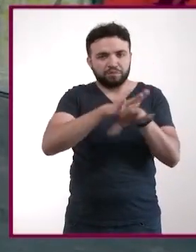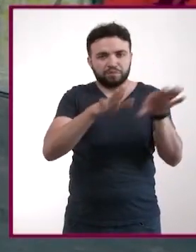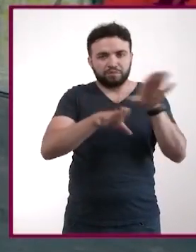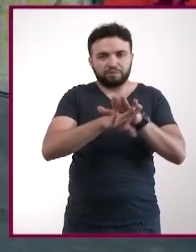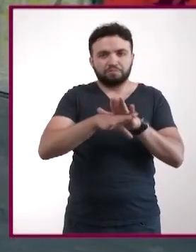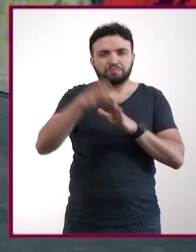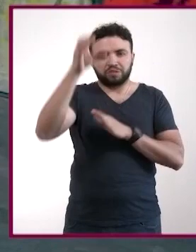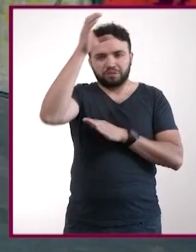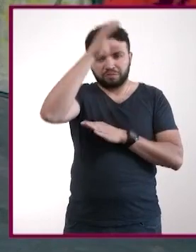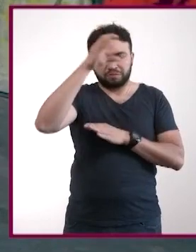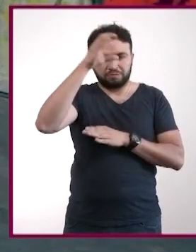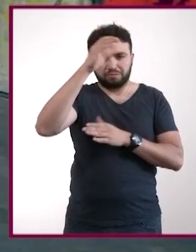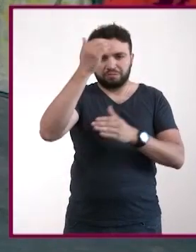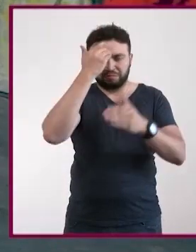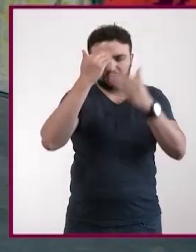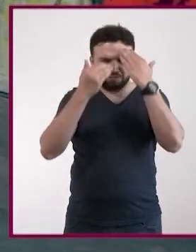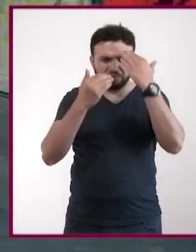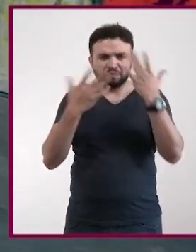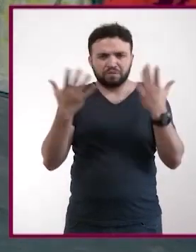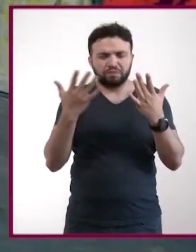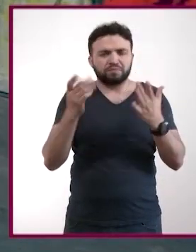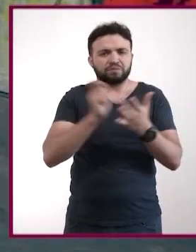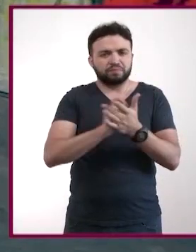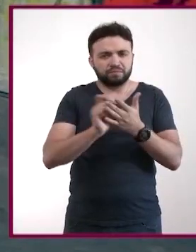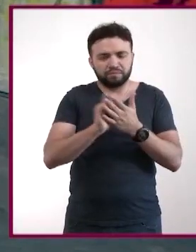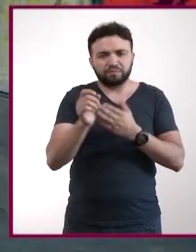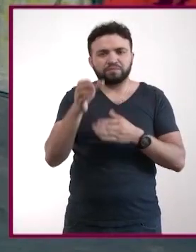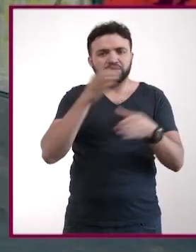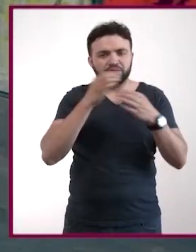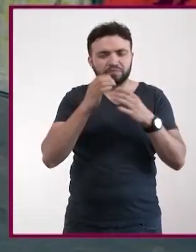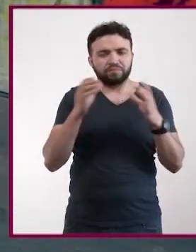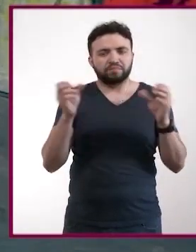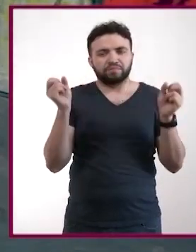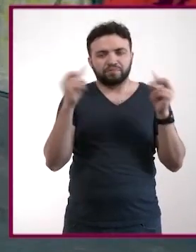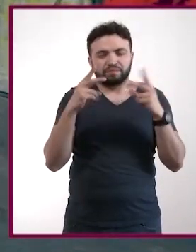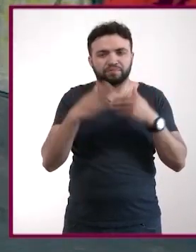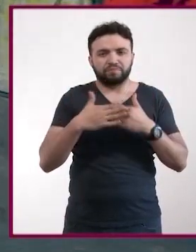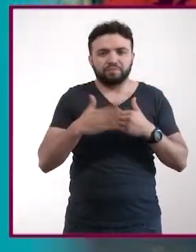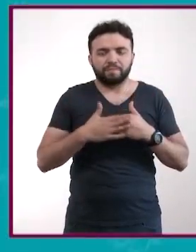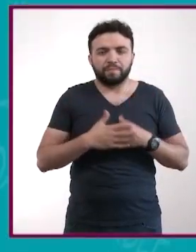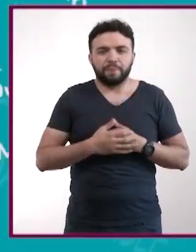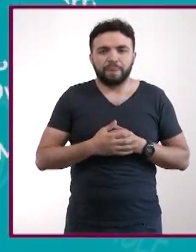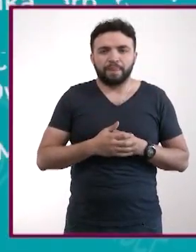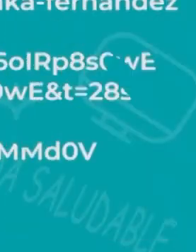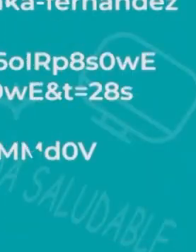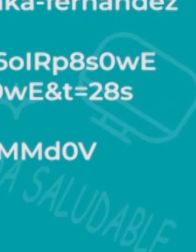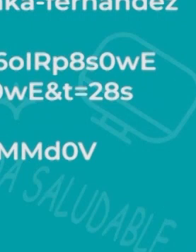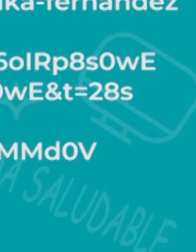conocimiento. Háganlo con nosotros. Escríbanos, comenten y participen. Nos vemos pronto.